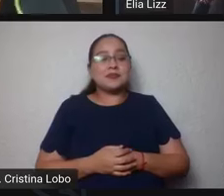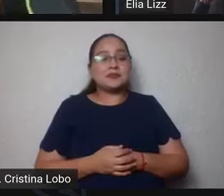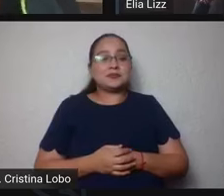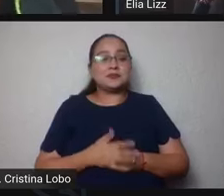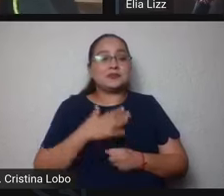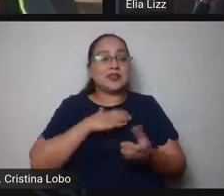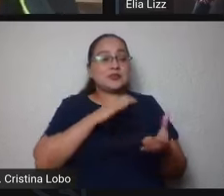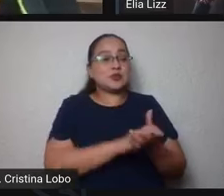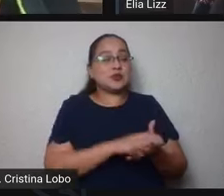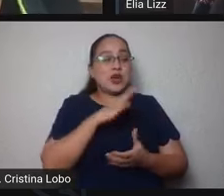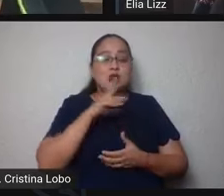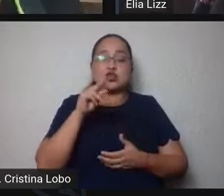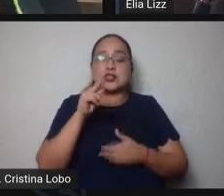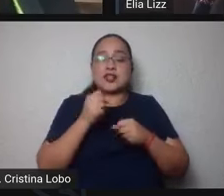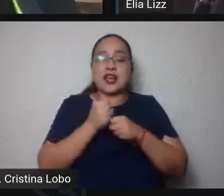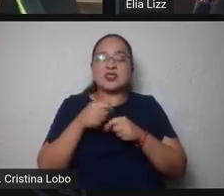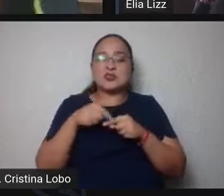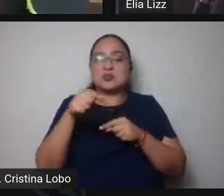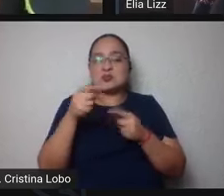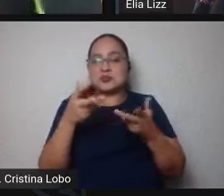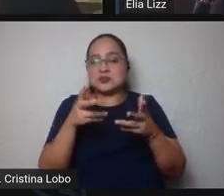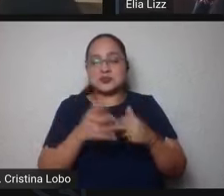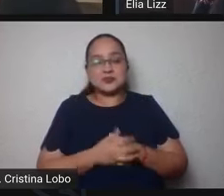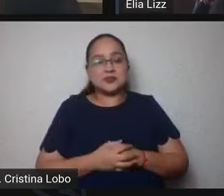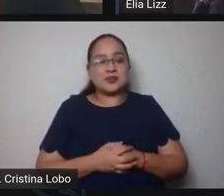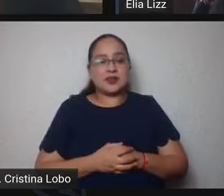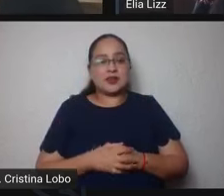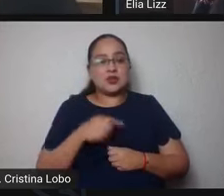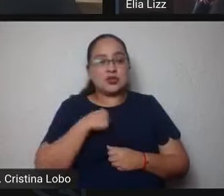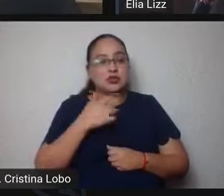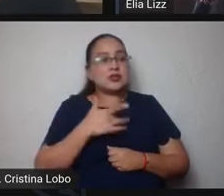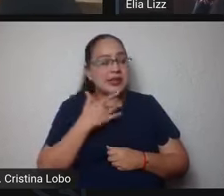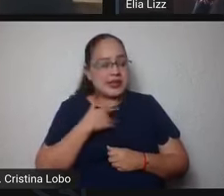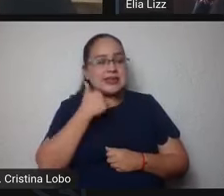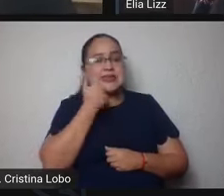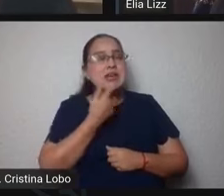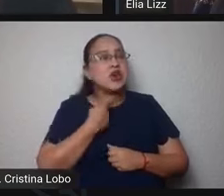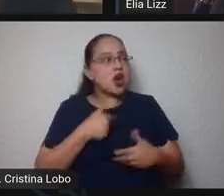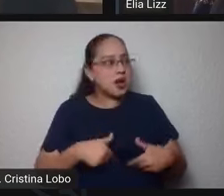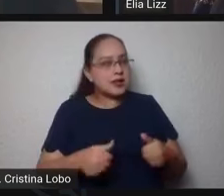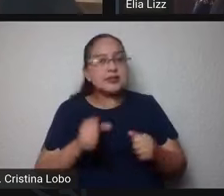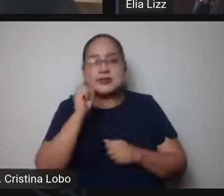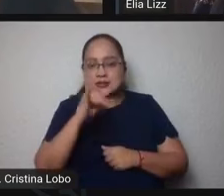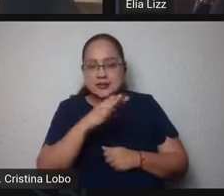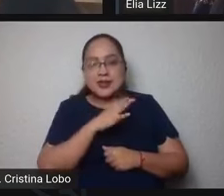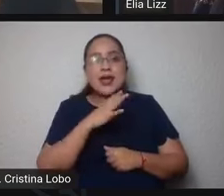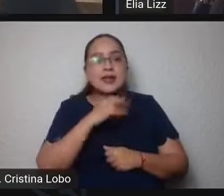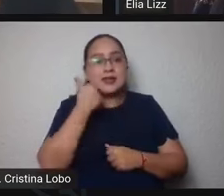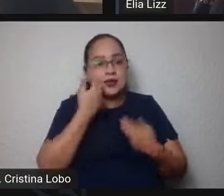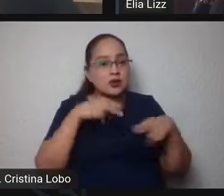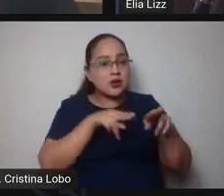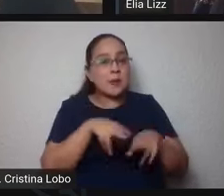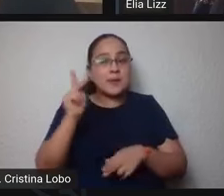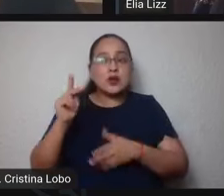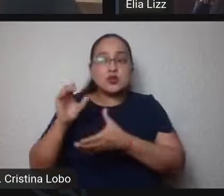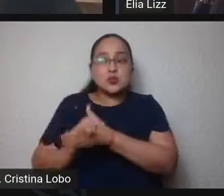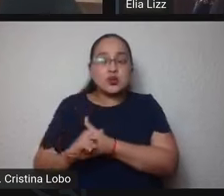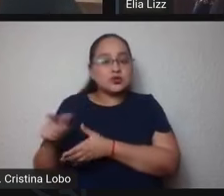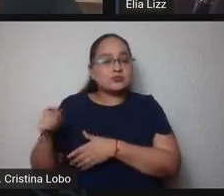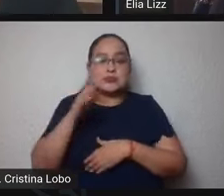tiene más de 80. Yo tengo ganas de tener relaciones sexuales, pero ya mi esposo no